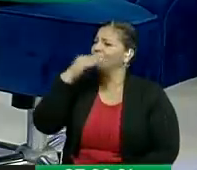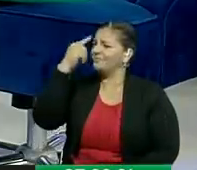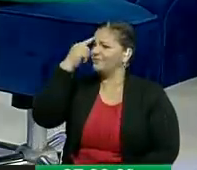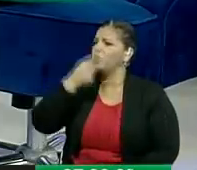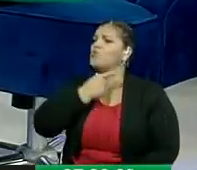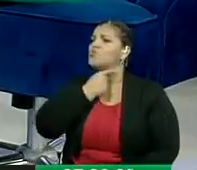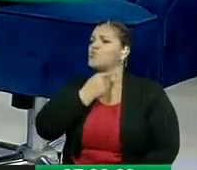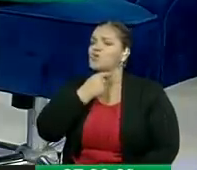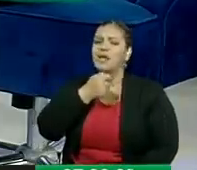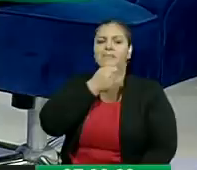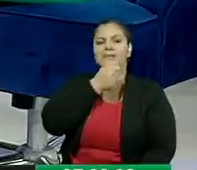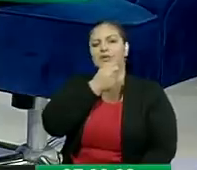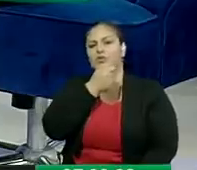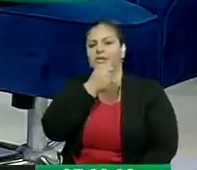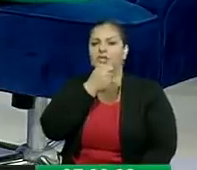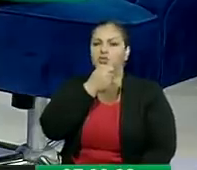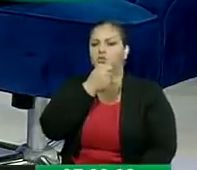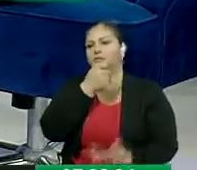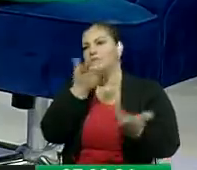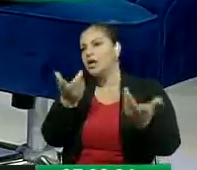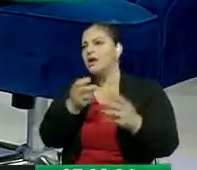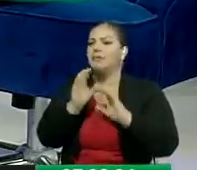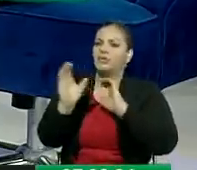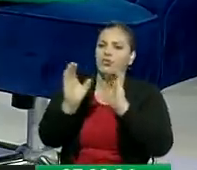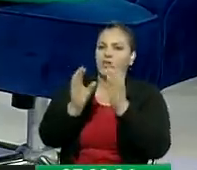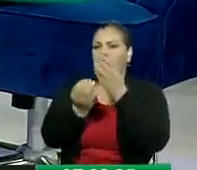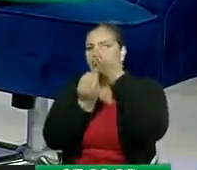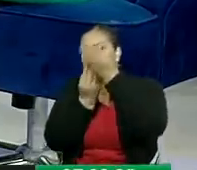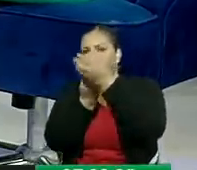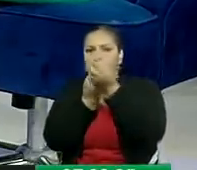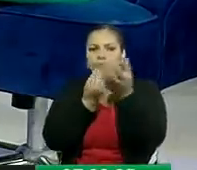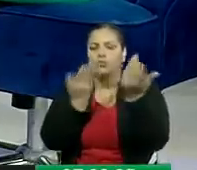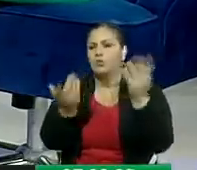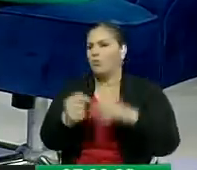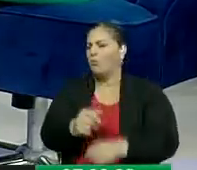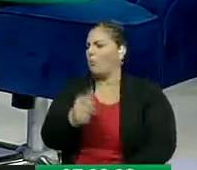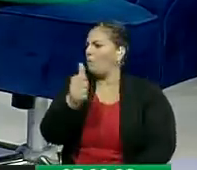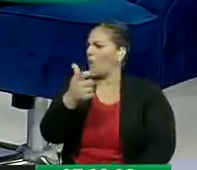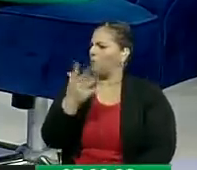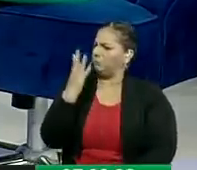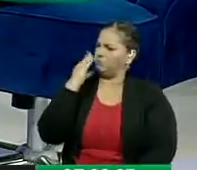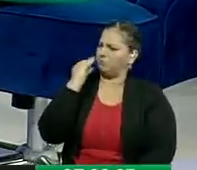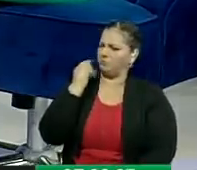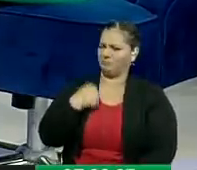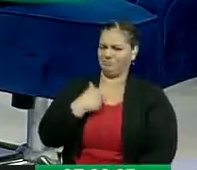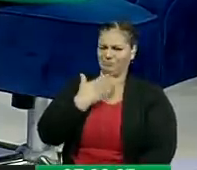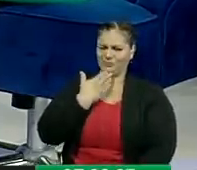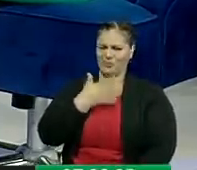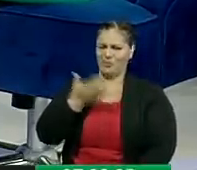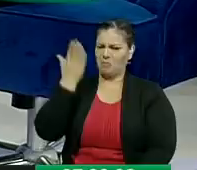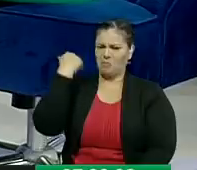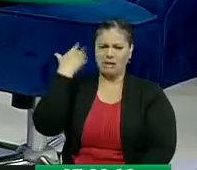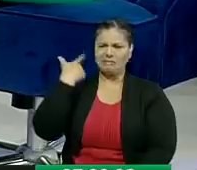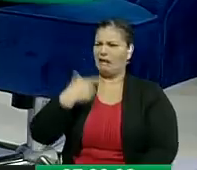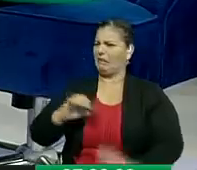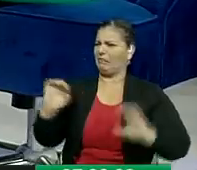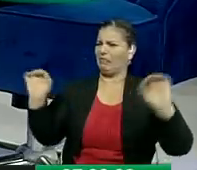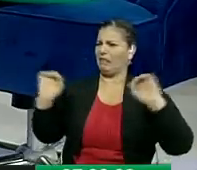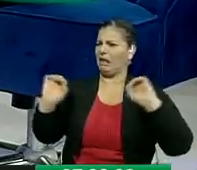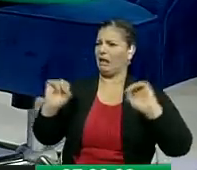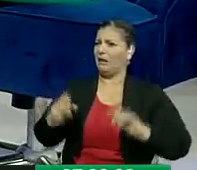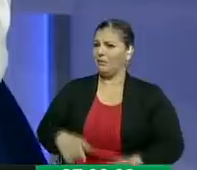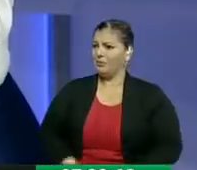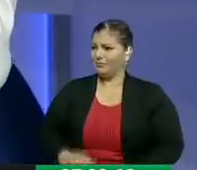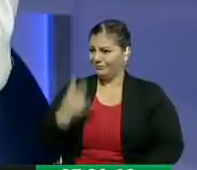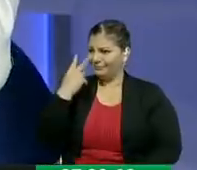yo nunca pensé verlo un poco en el tema de escribir estos artículos especiales en el área de economía o en un programa de entrevistas. ¿Lo ha visto?